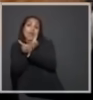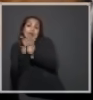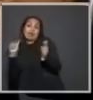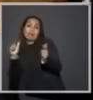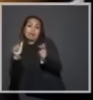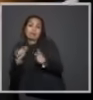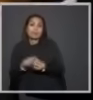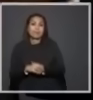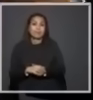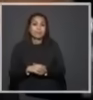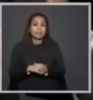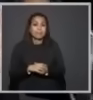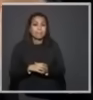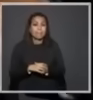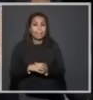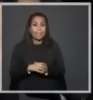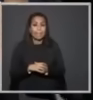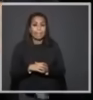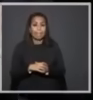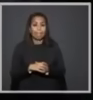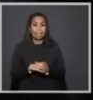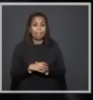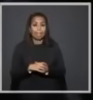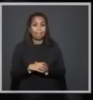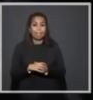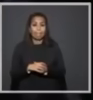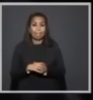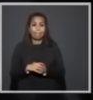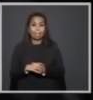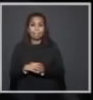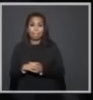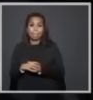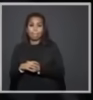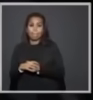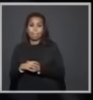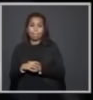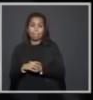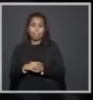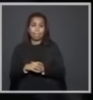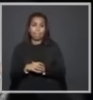porque de manera muy burda,